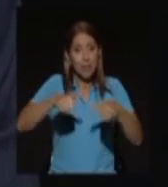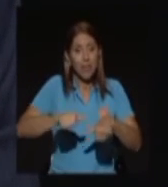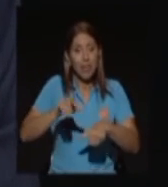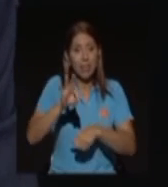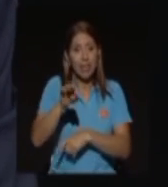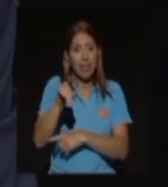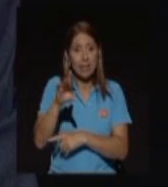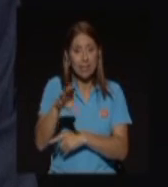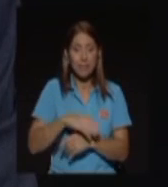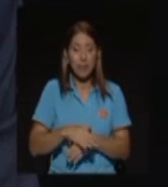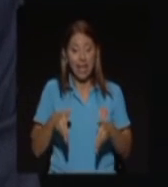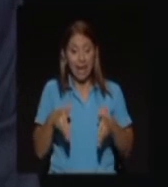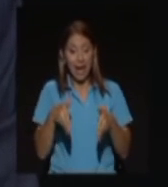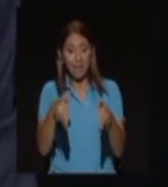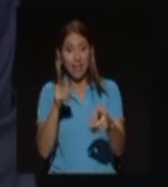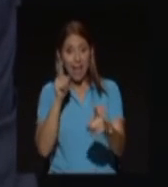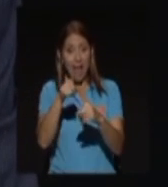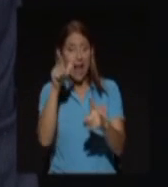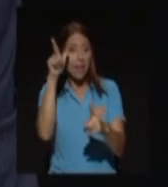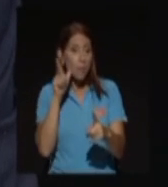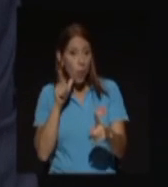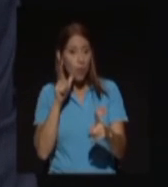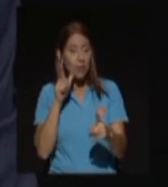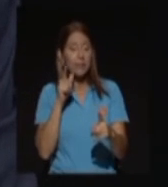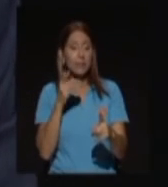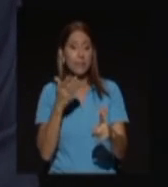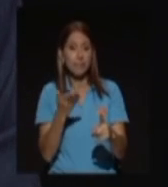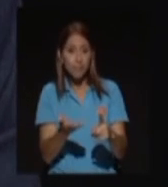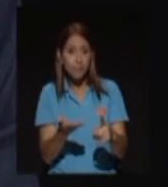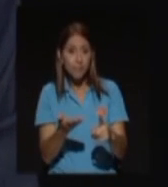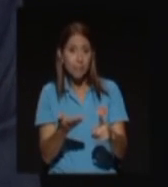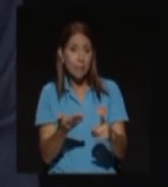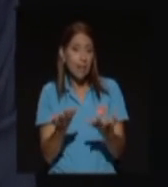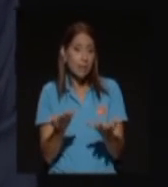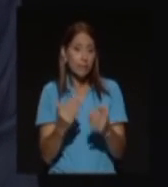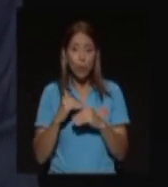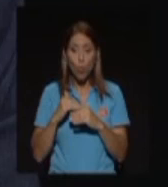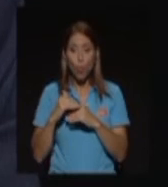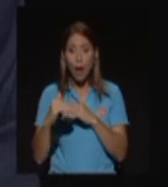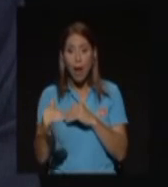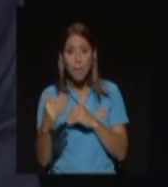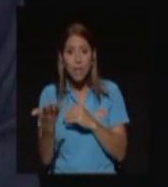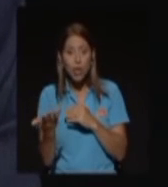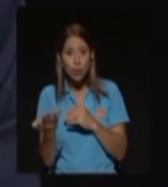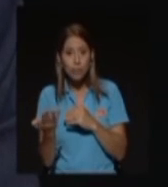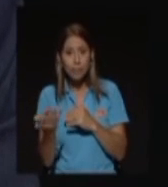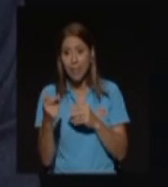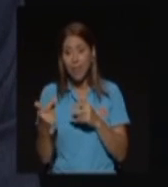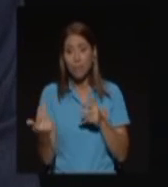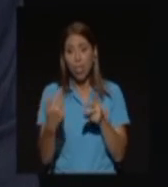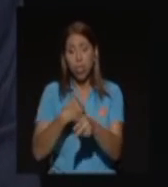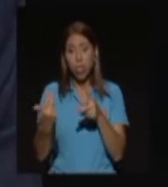carreteras a Limón sigue siendo pues un camino y el volumen de